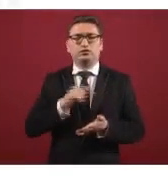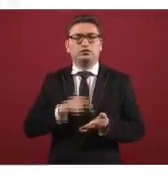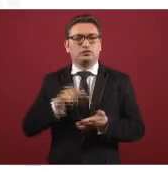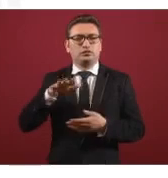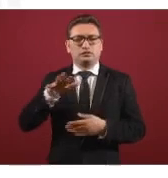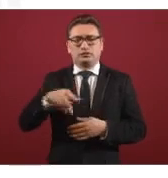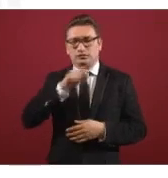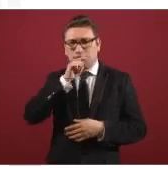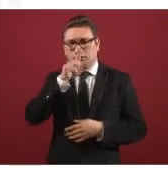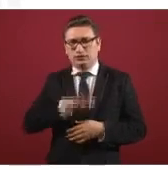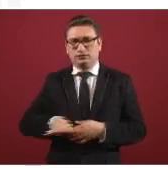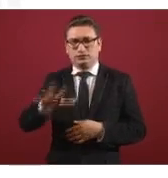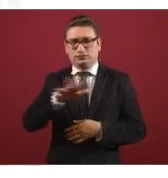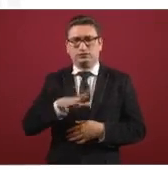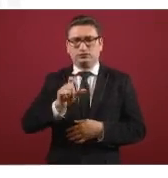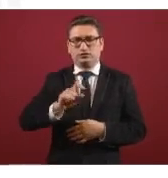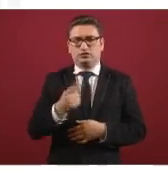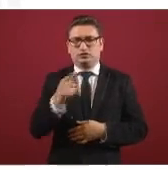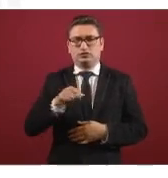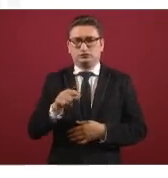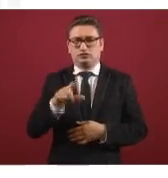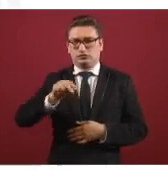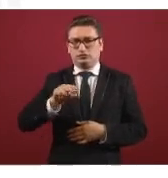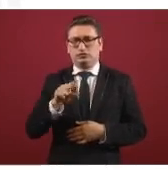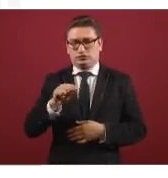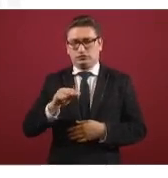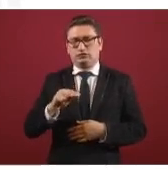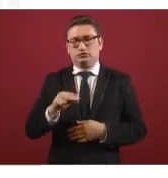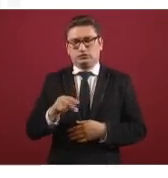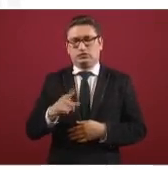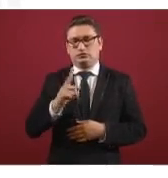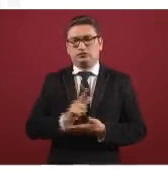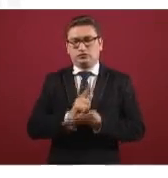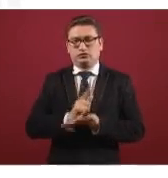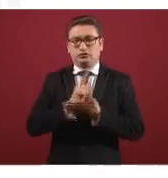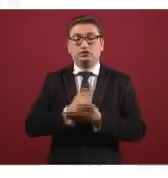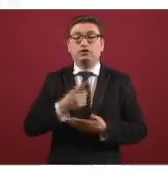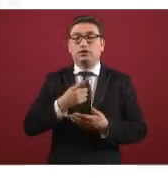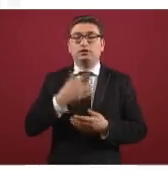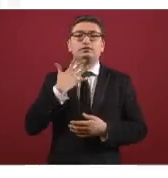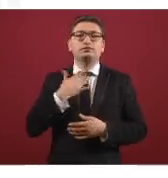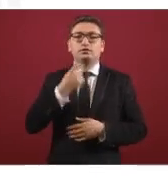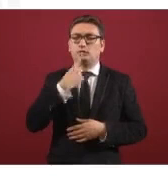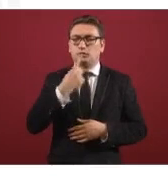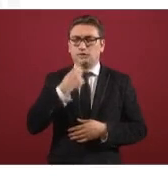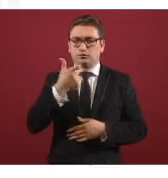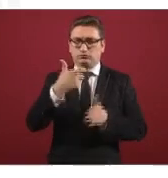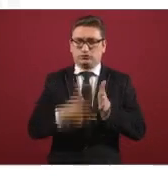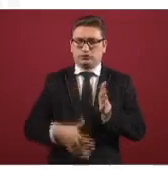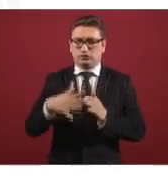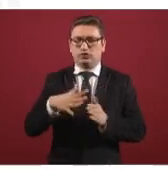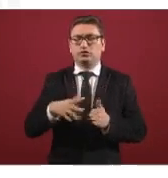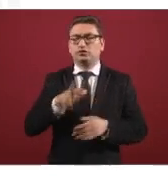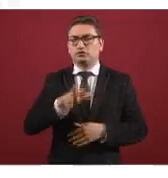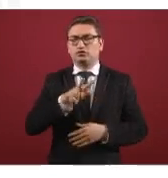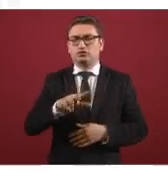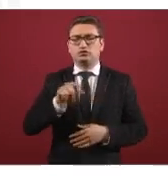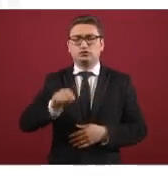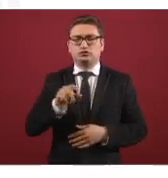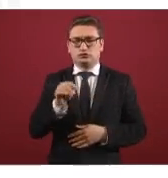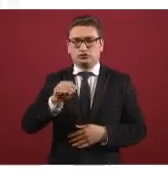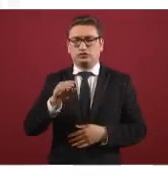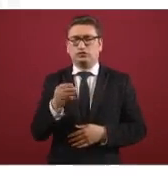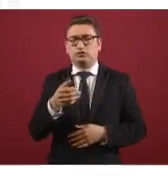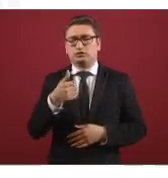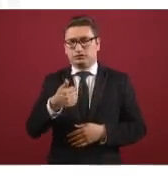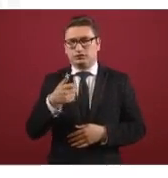Allende, Jalisco, con 21 pesos 80 centavos por litro. En la gasolina premium, la más económica, 18.96 en